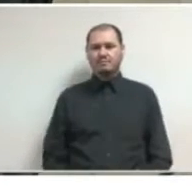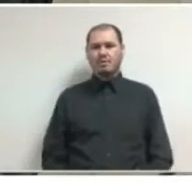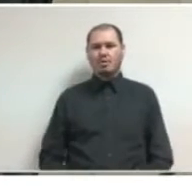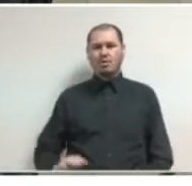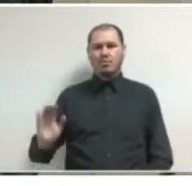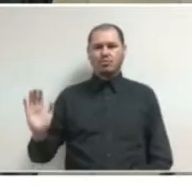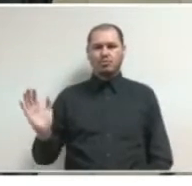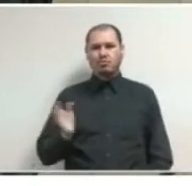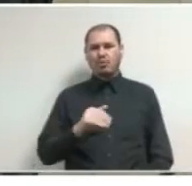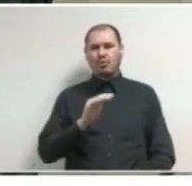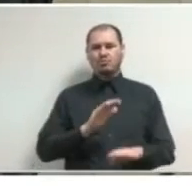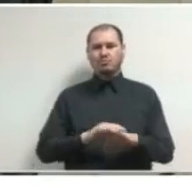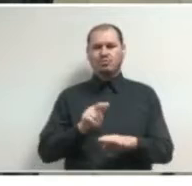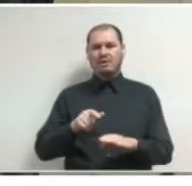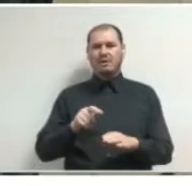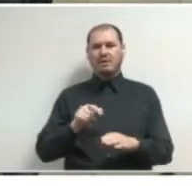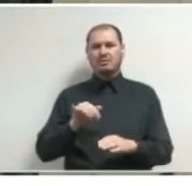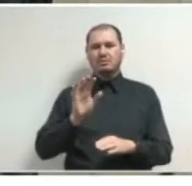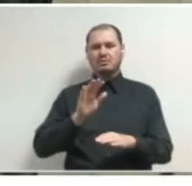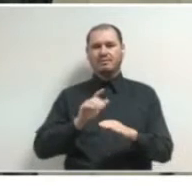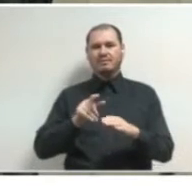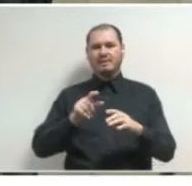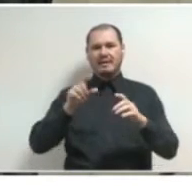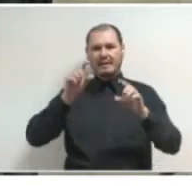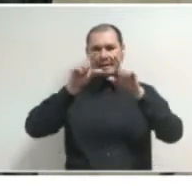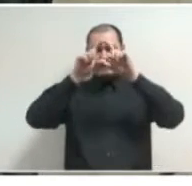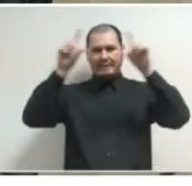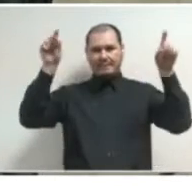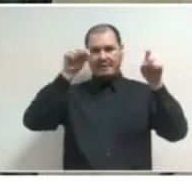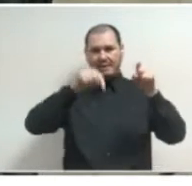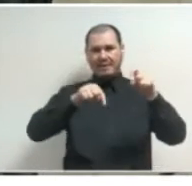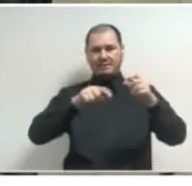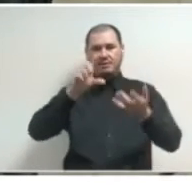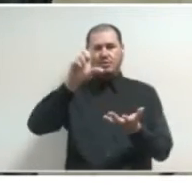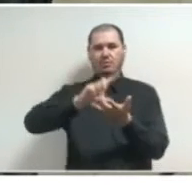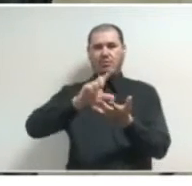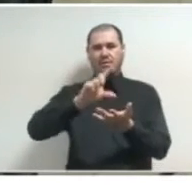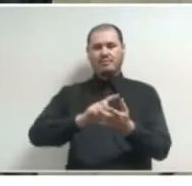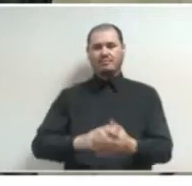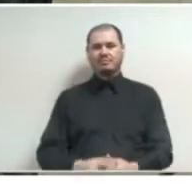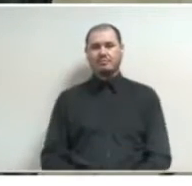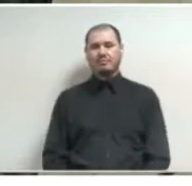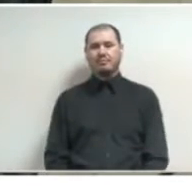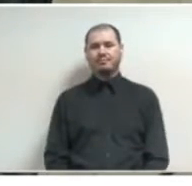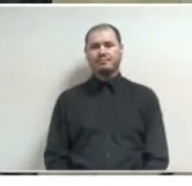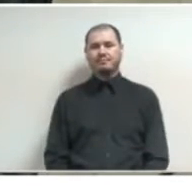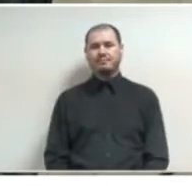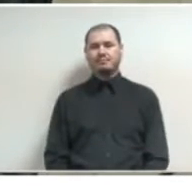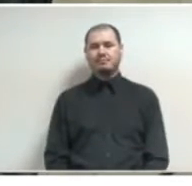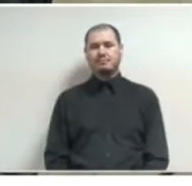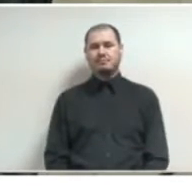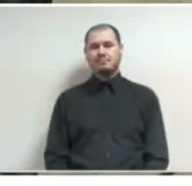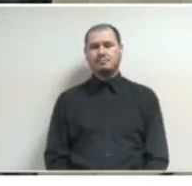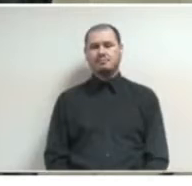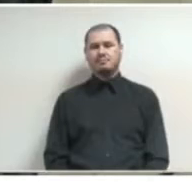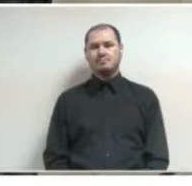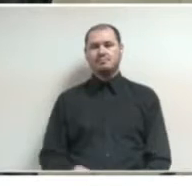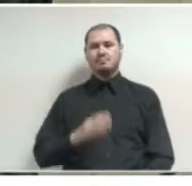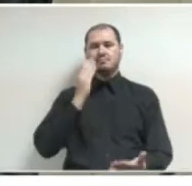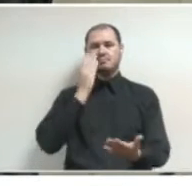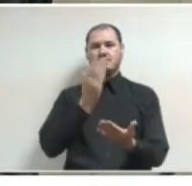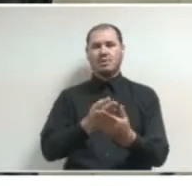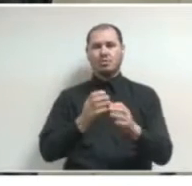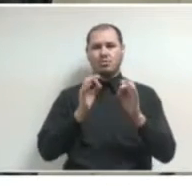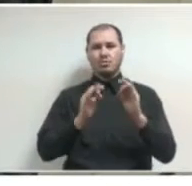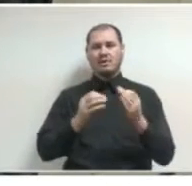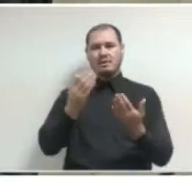tomamos en BAYTEPE, CUATIA, PEAPE Instituciones, GUA, FINCA 1752, Padrón 190, Limpio, PEGUABA, AREGUA.